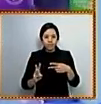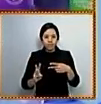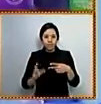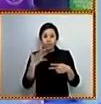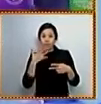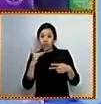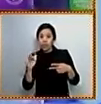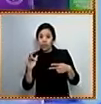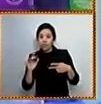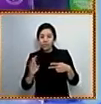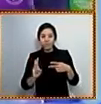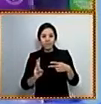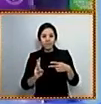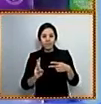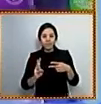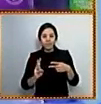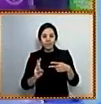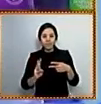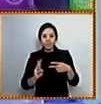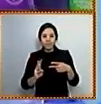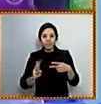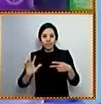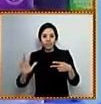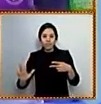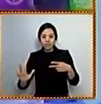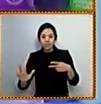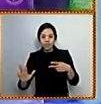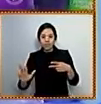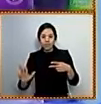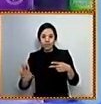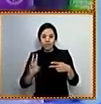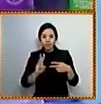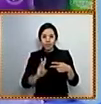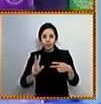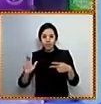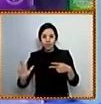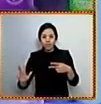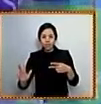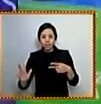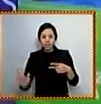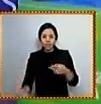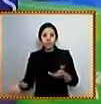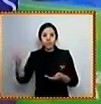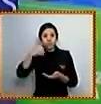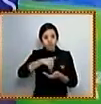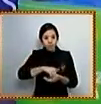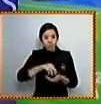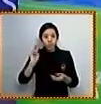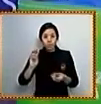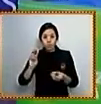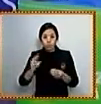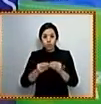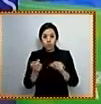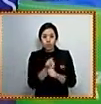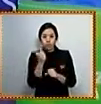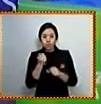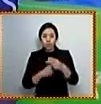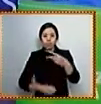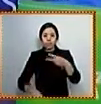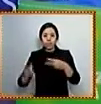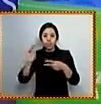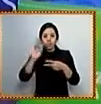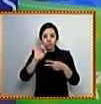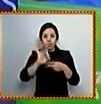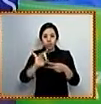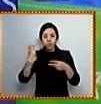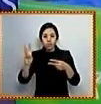Suerte. Porque ese es el 3, segundo número favorecido es el 63. Reitero los dos números ganadores,